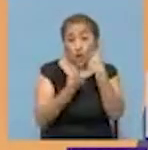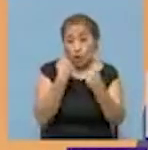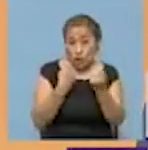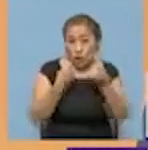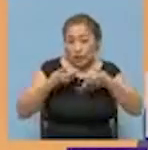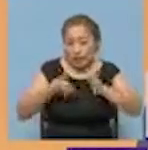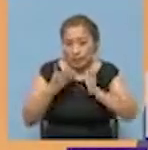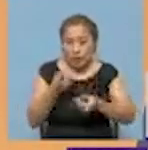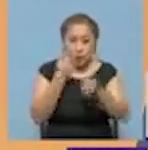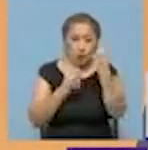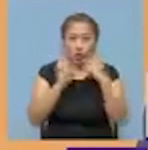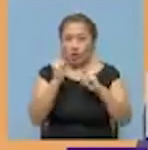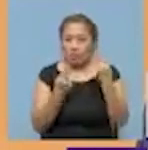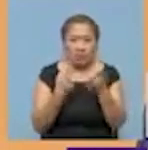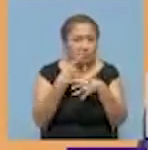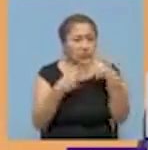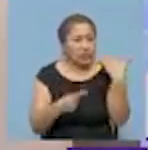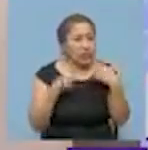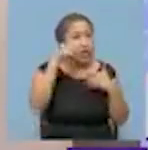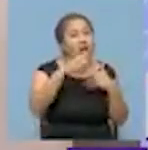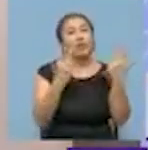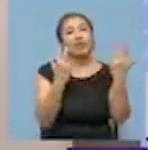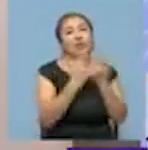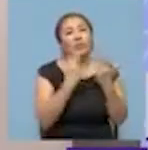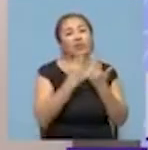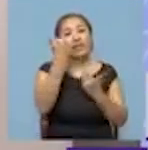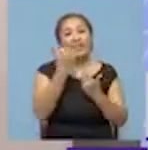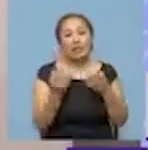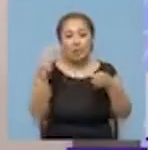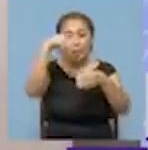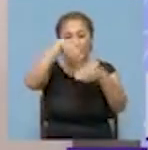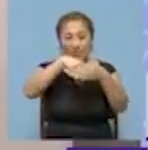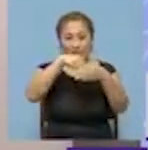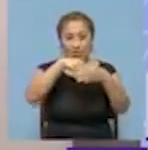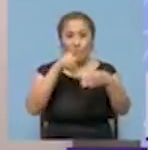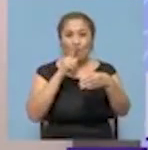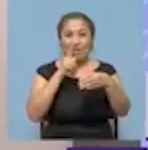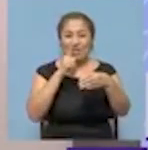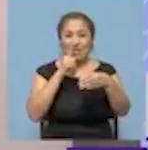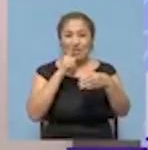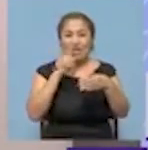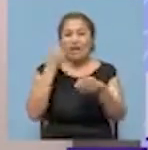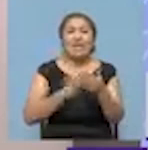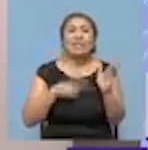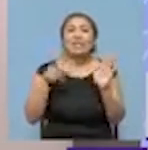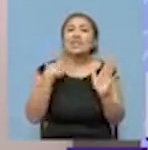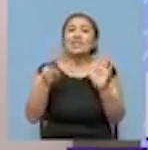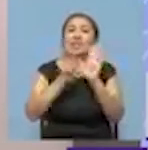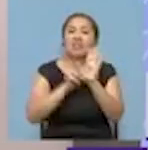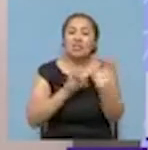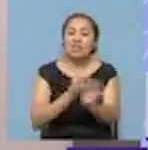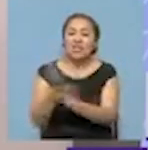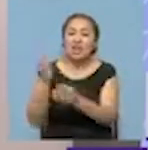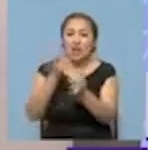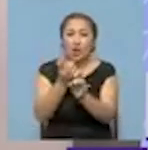acceder a los recursos y ahora hablamos como que tenemos el enemigo dentro con esta implementación que se quiere hacer de educación